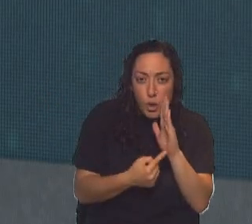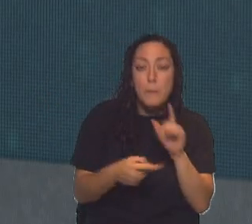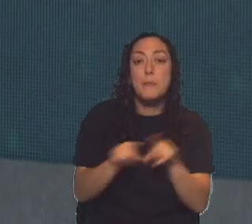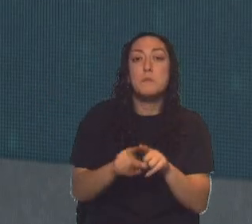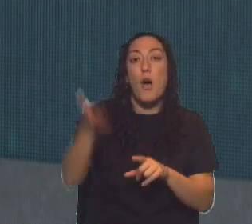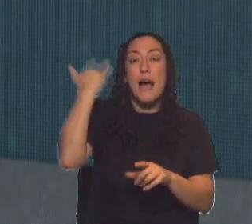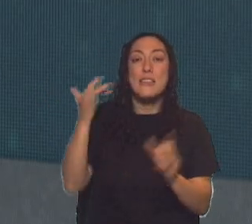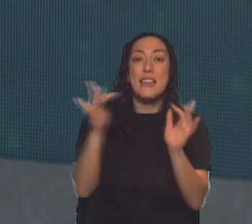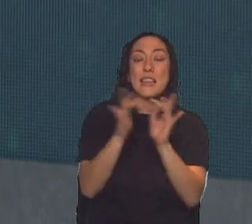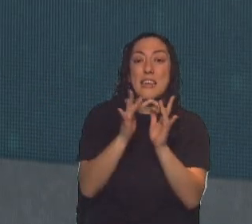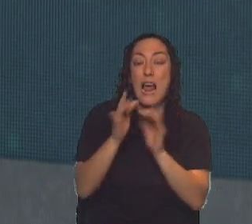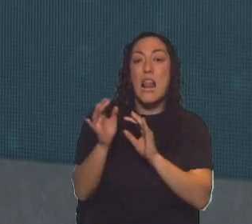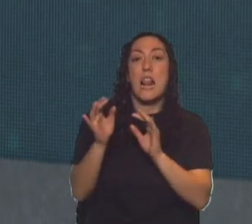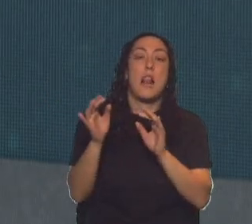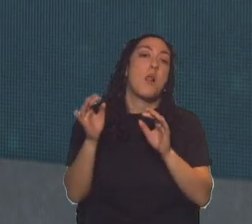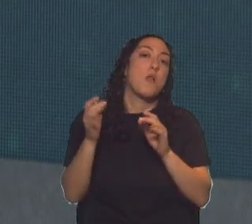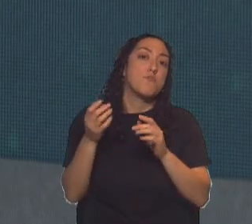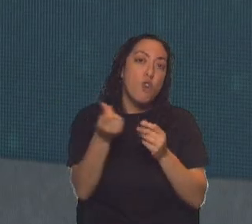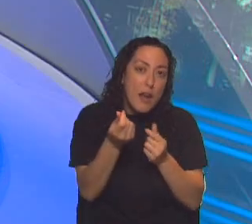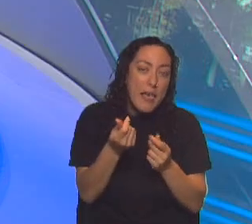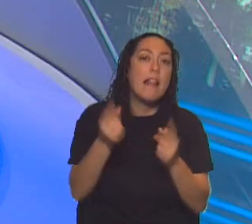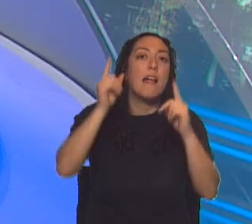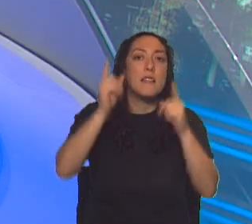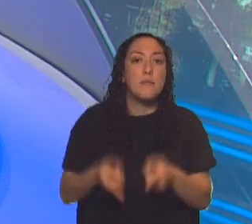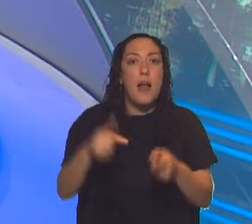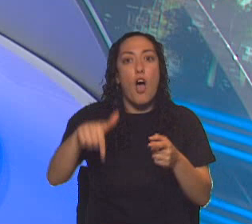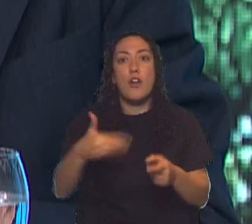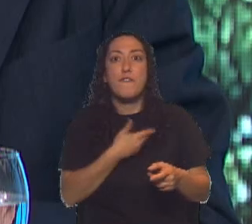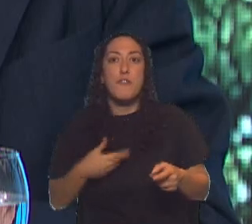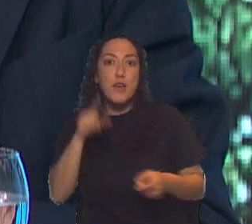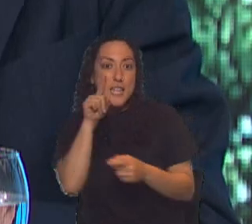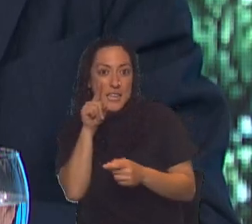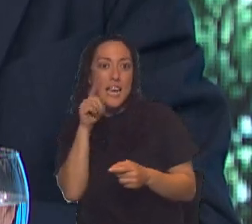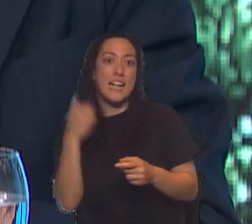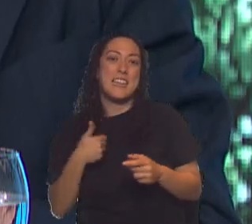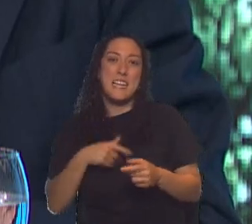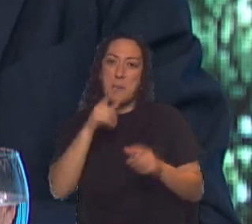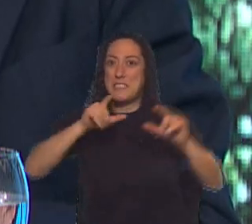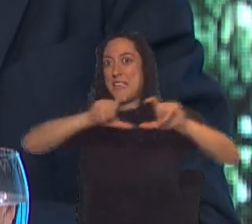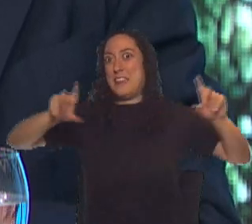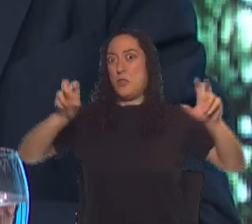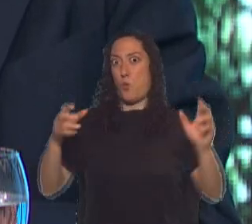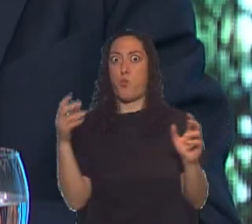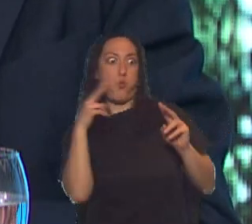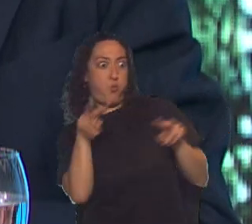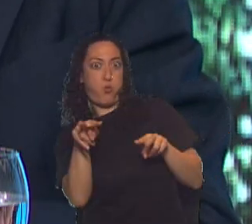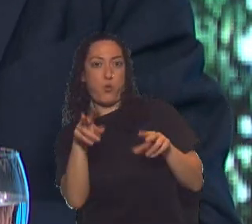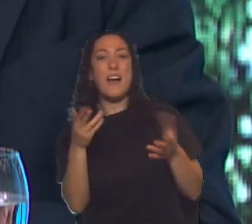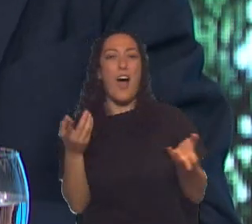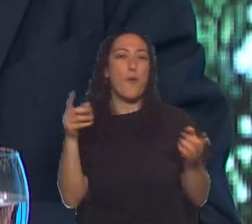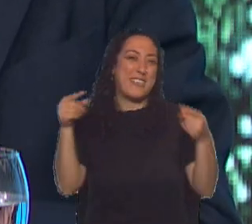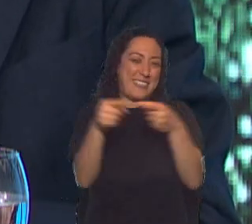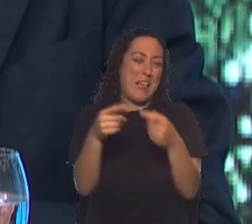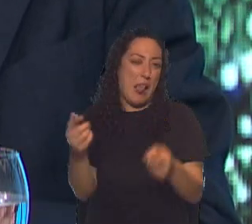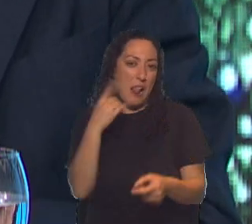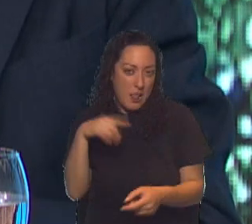la moneda digital y esta vez fue el FBI argentino que es como bastante gancher un título que después Sí sí y está pensado así